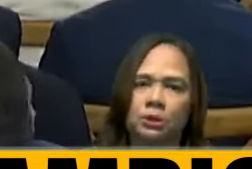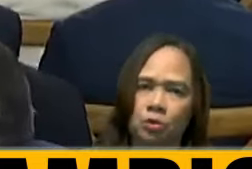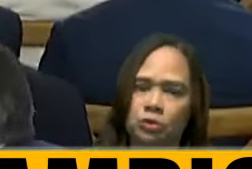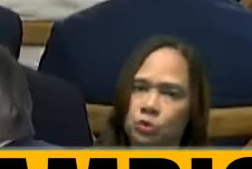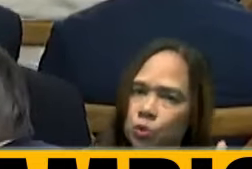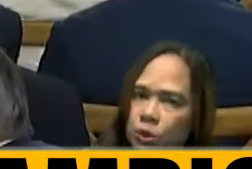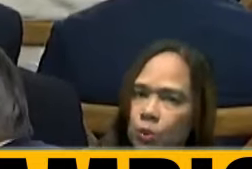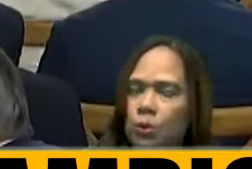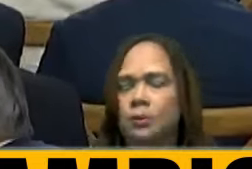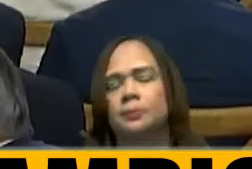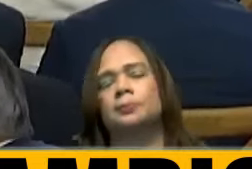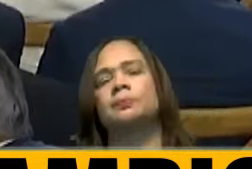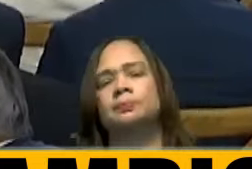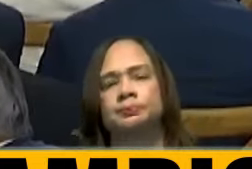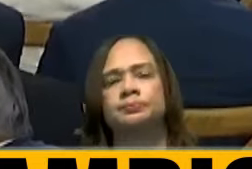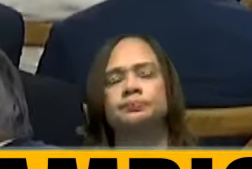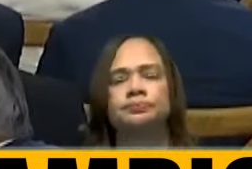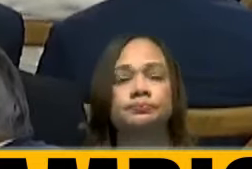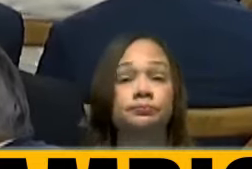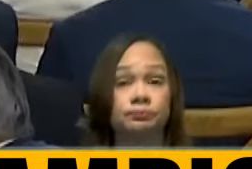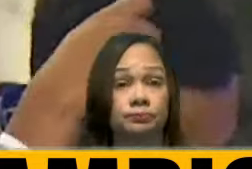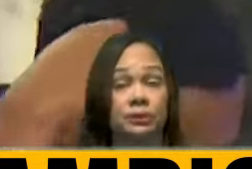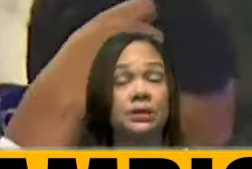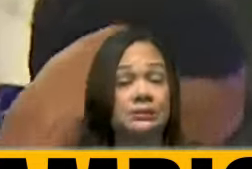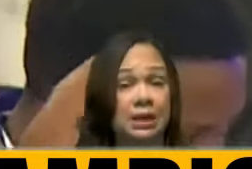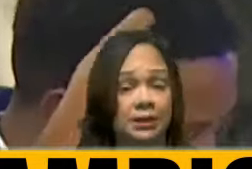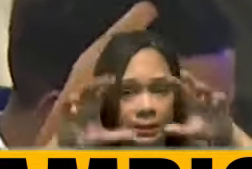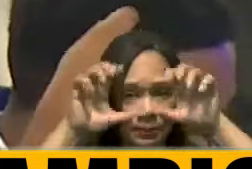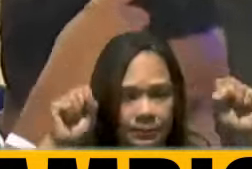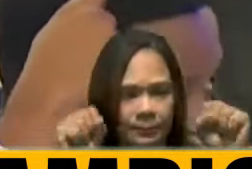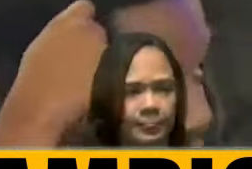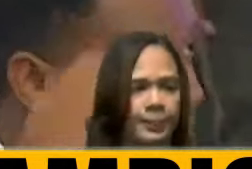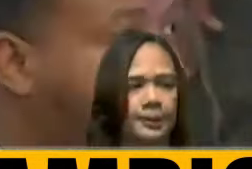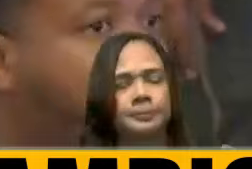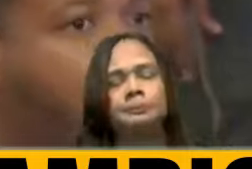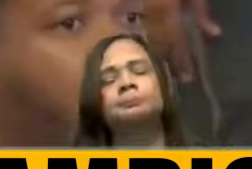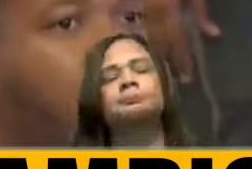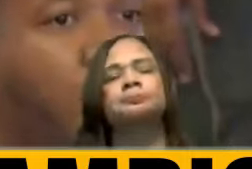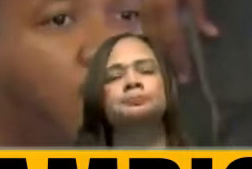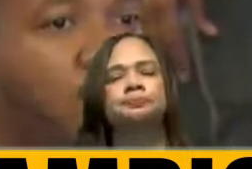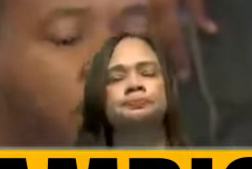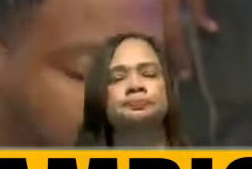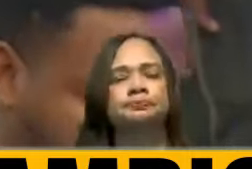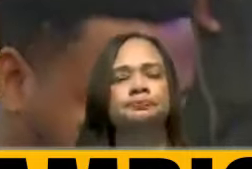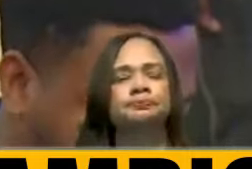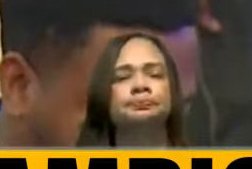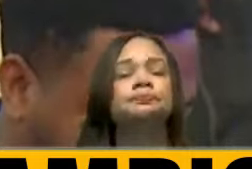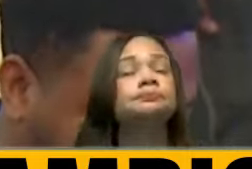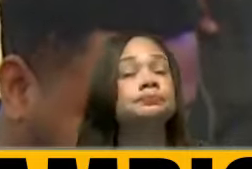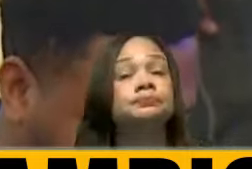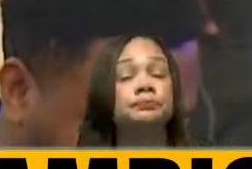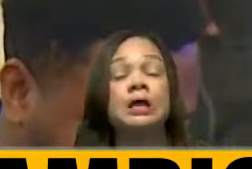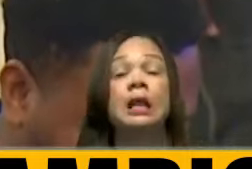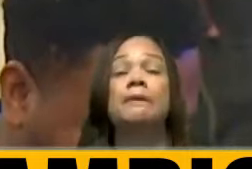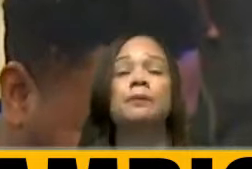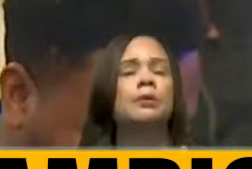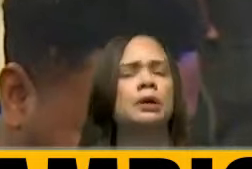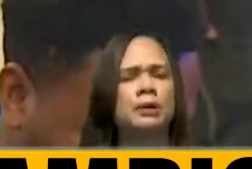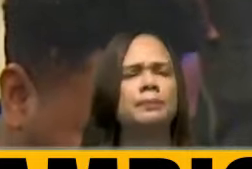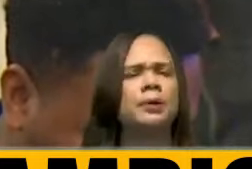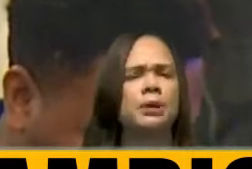educación Sí buenas tardes señor presidente y para todos los aquí presentes presidente con relación a la publicidad